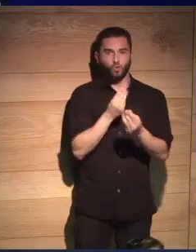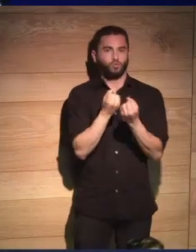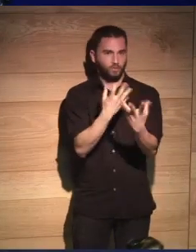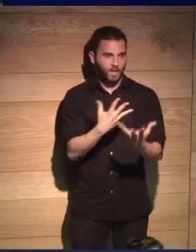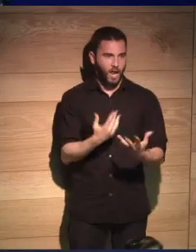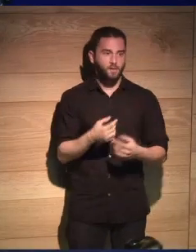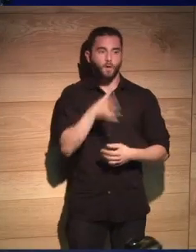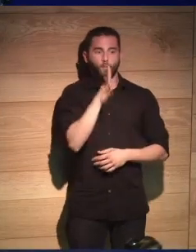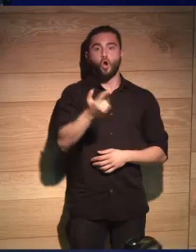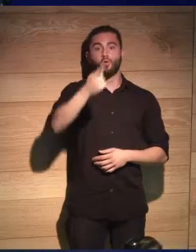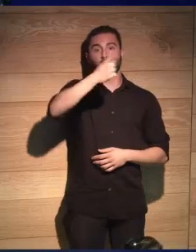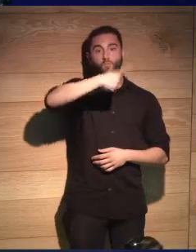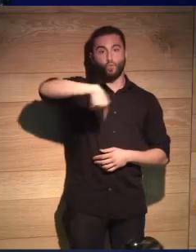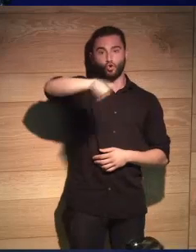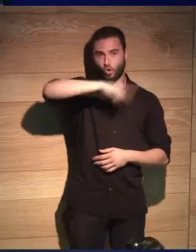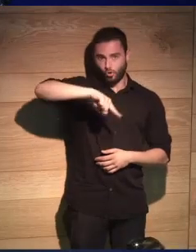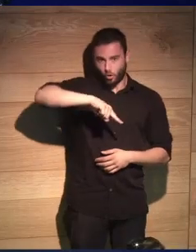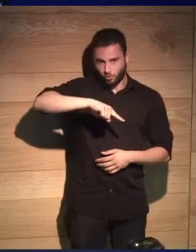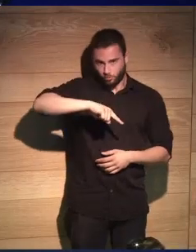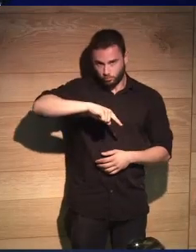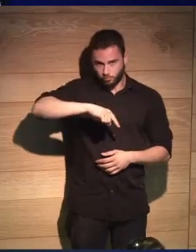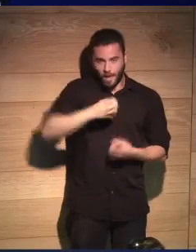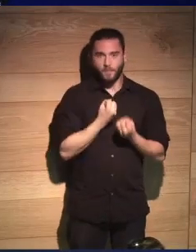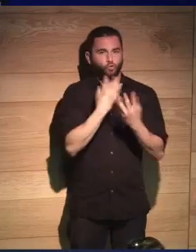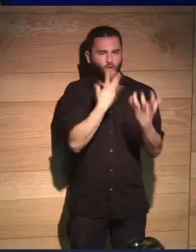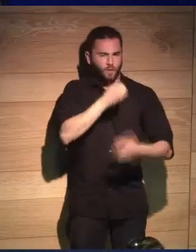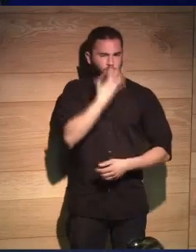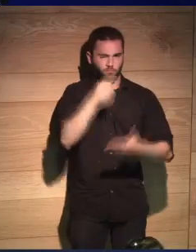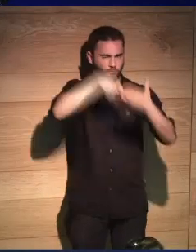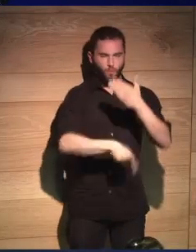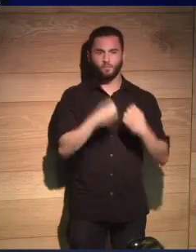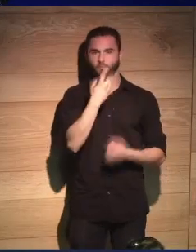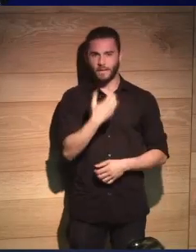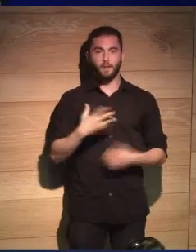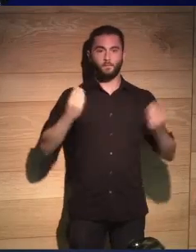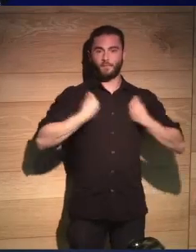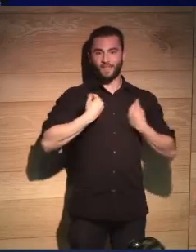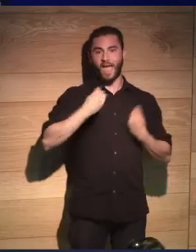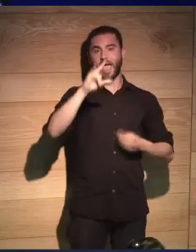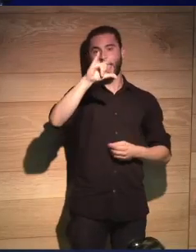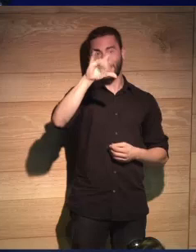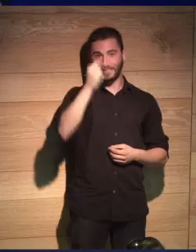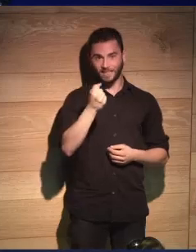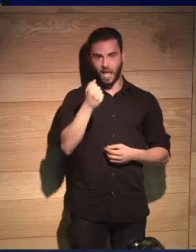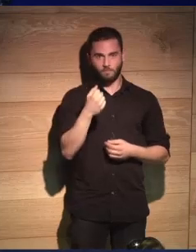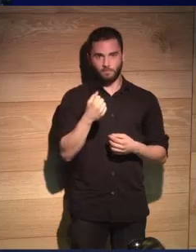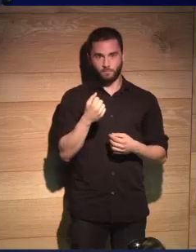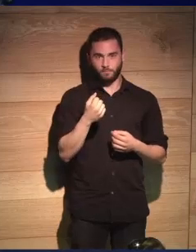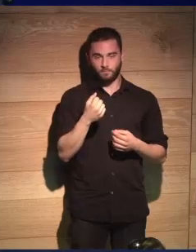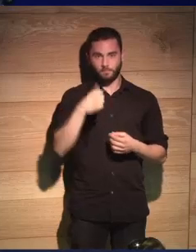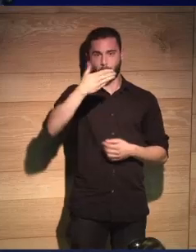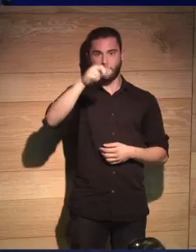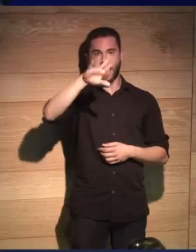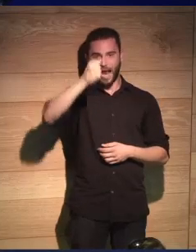hablado y habéis contado muy bien cuál fue la vida de Ilsa, finalmente de Ilsa